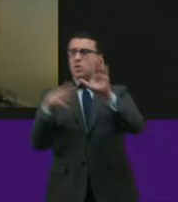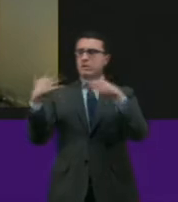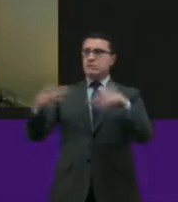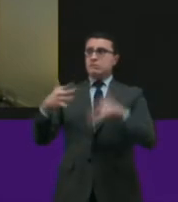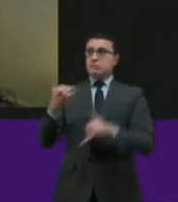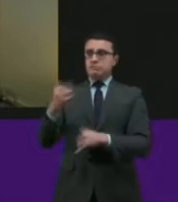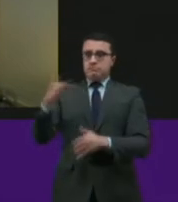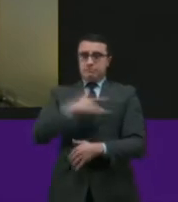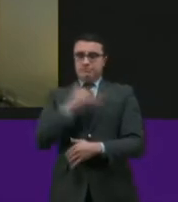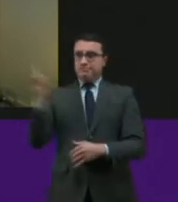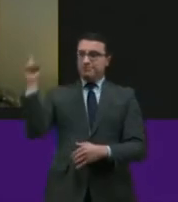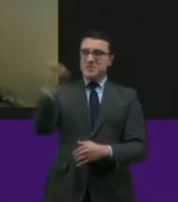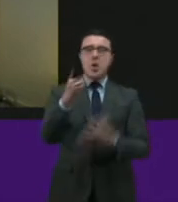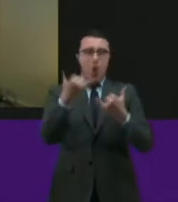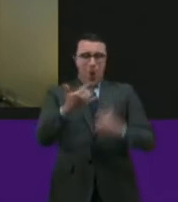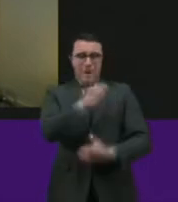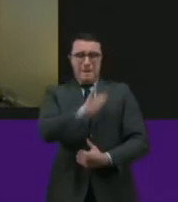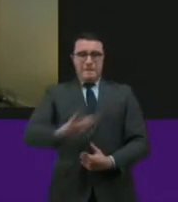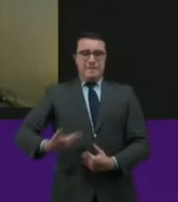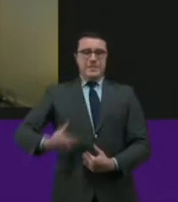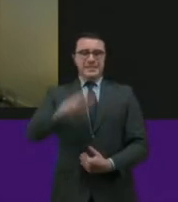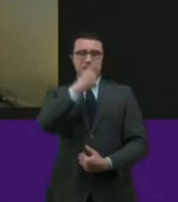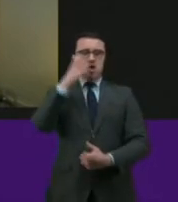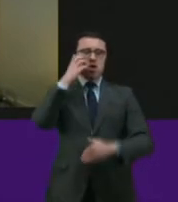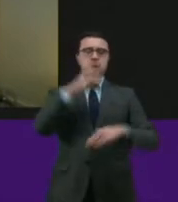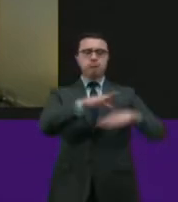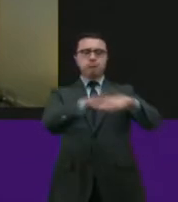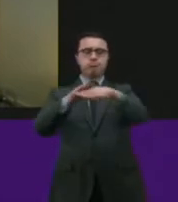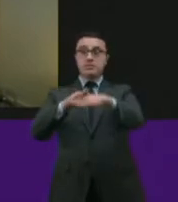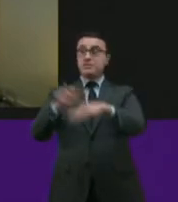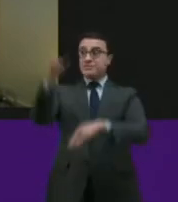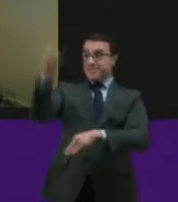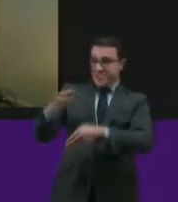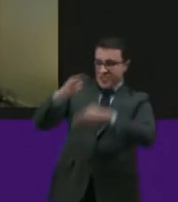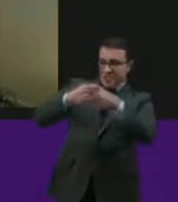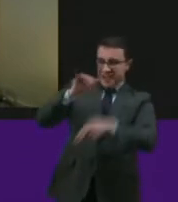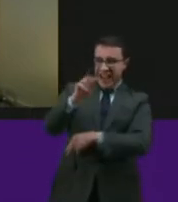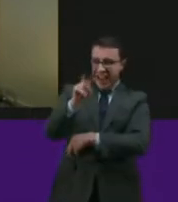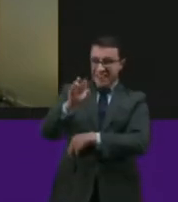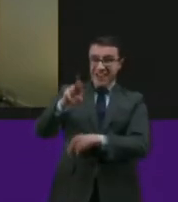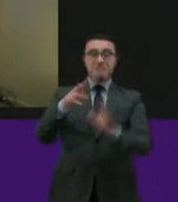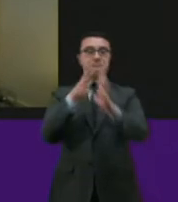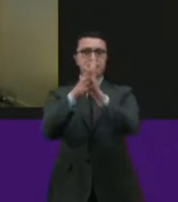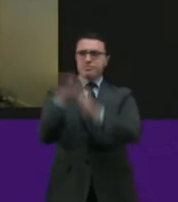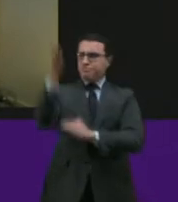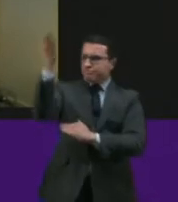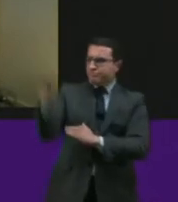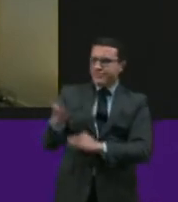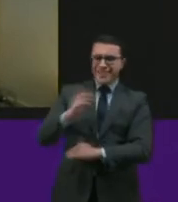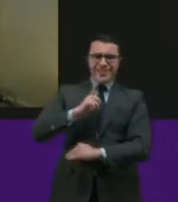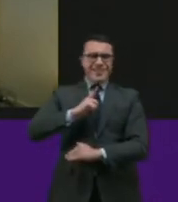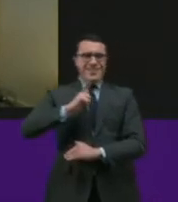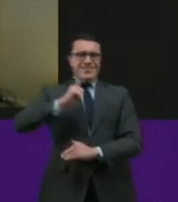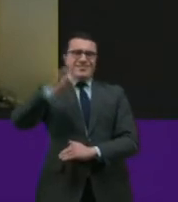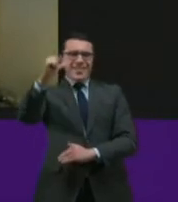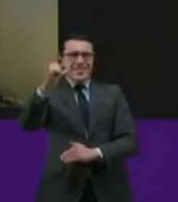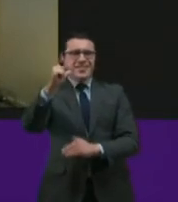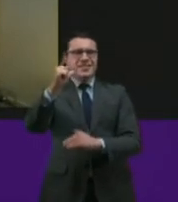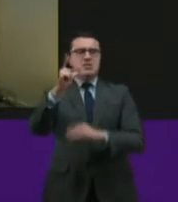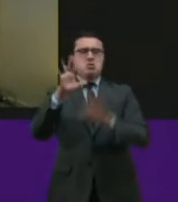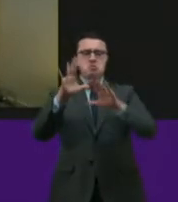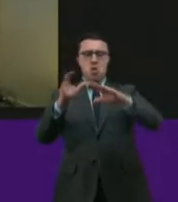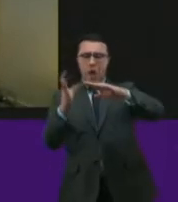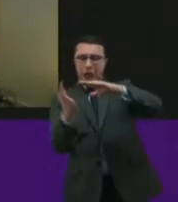el presidente te nombró en cómo ha sido tu liderazgo definitivo en que este